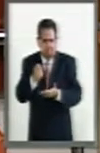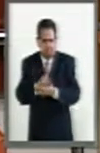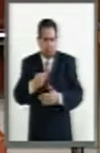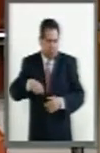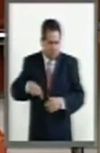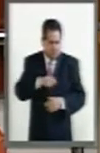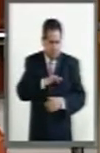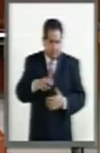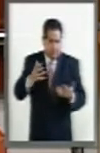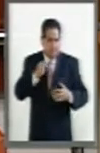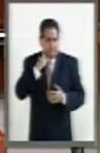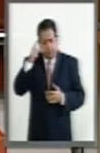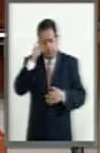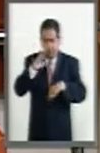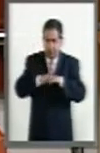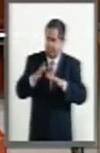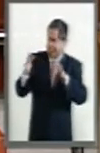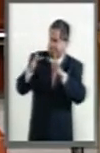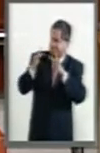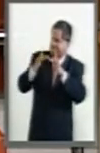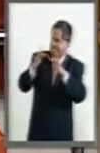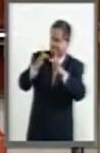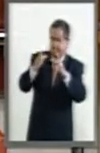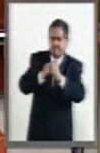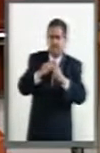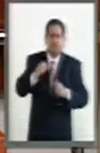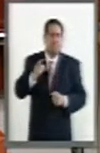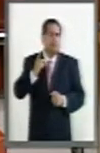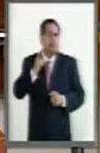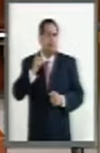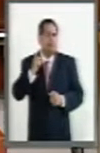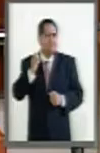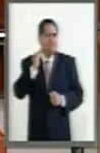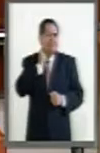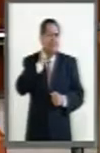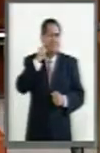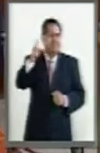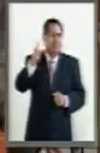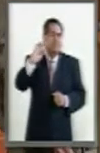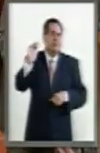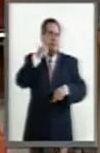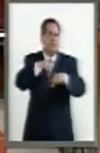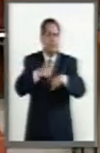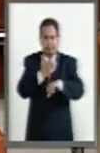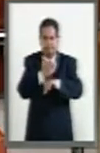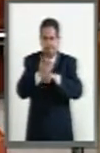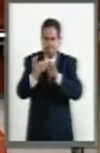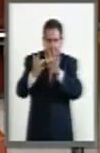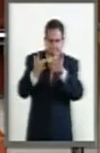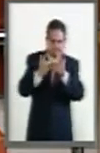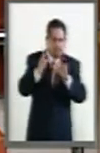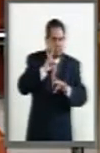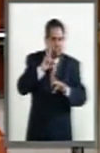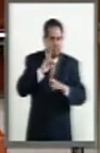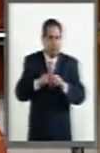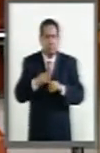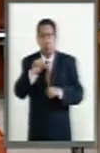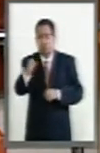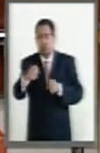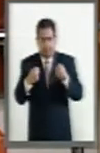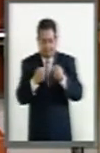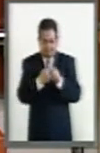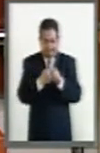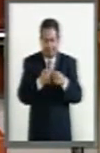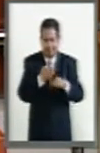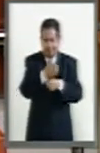tenemos para incrementar los contactos con legisladores federales de Estados Unidos, con los estados fronterizos